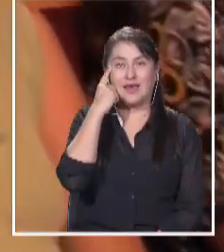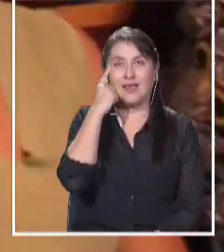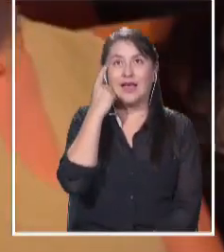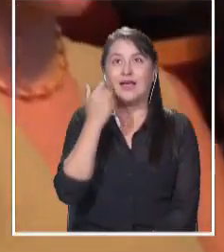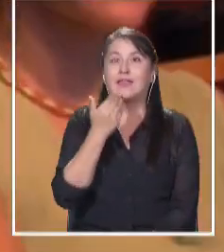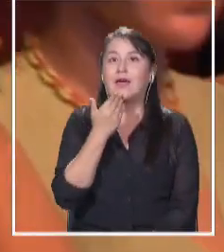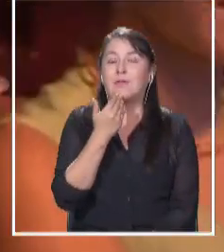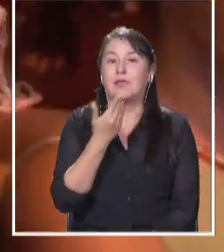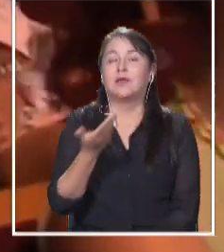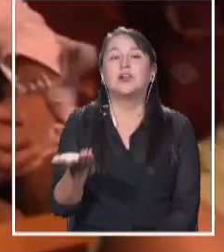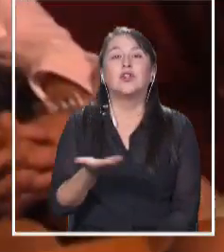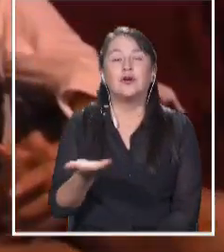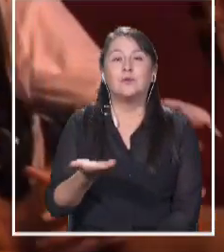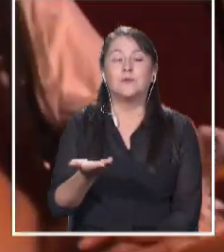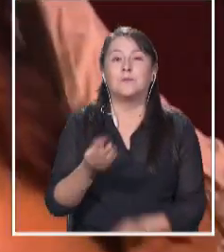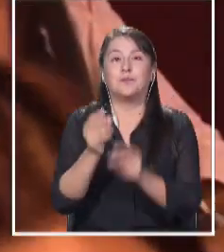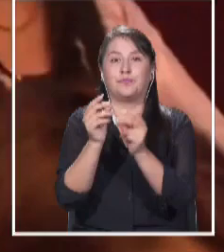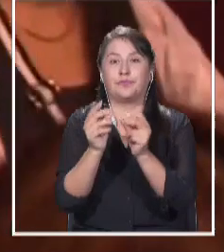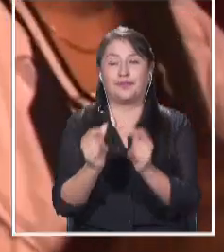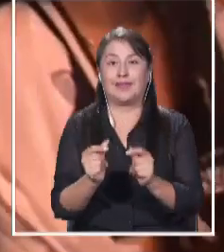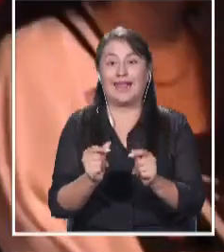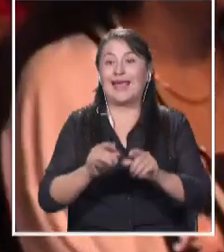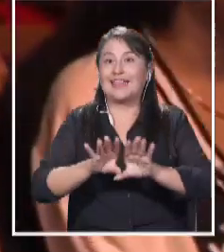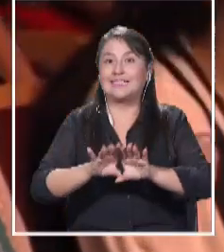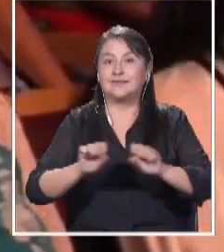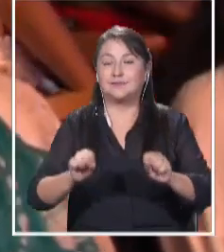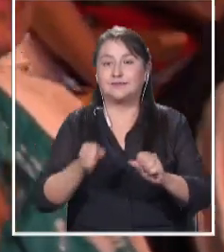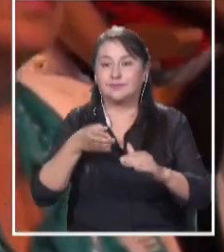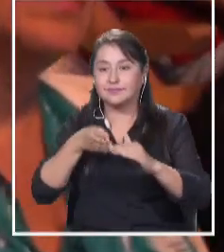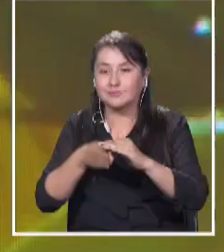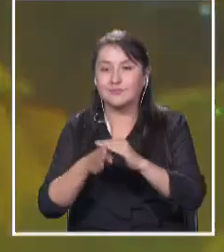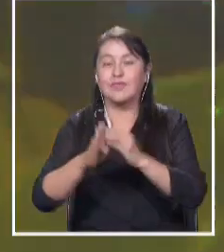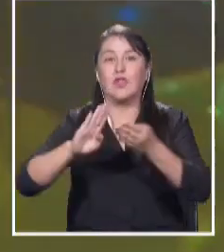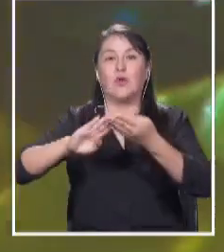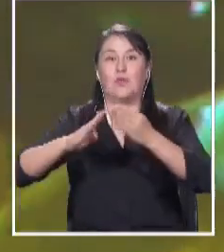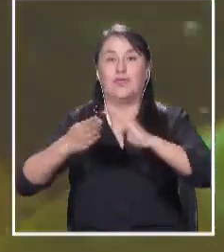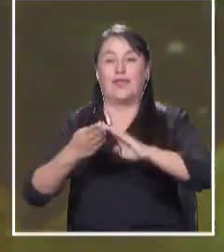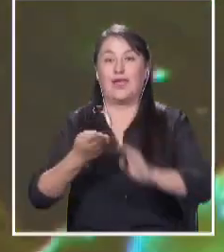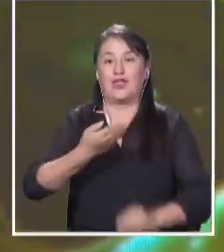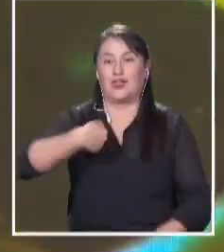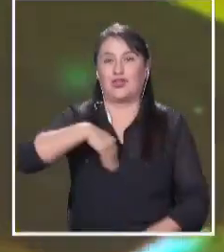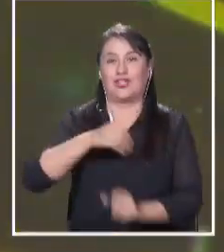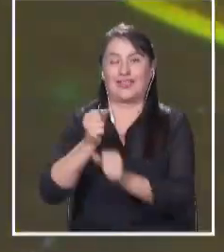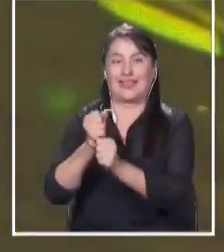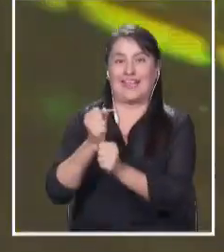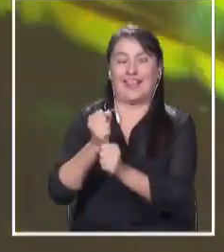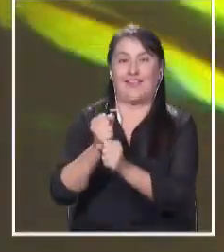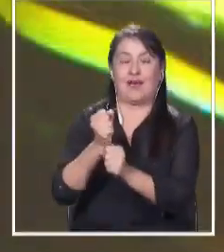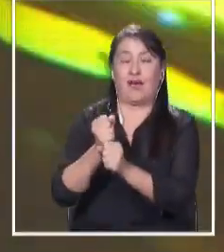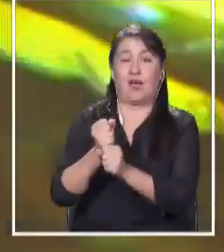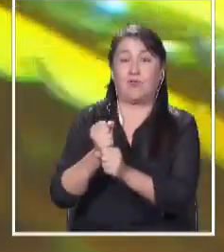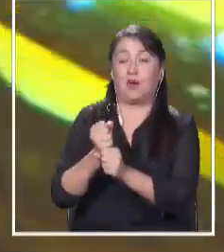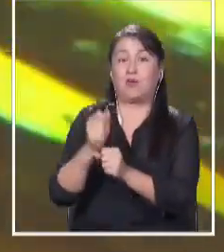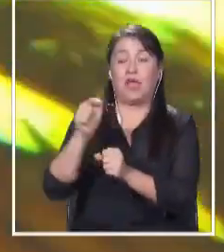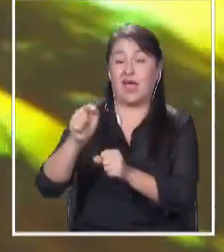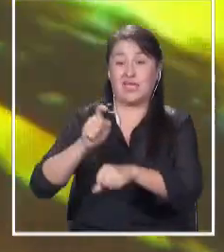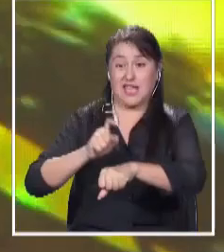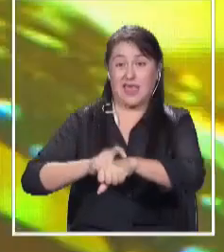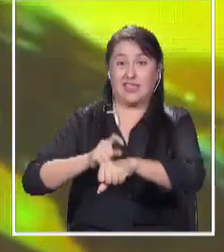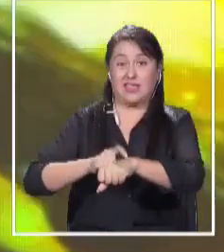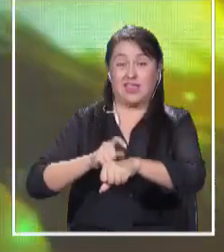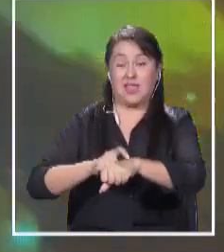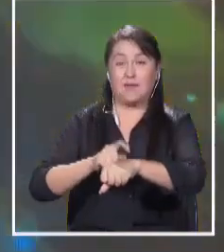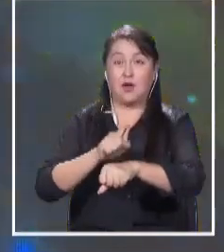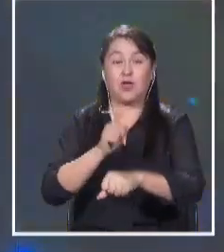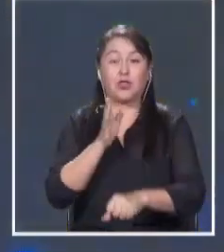cómo dejar las capacidades instaladas en las comunidades con las que trabajamos, para que ese tiempo, que quizá no se va a tener desde las